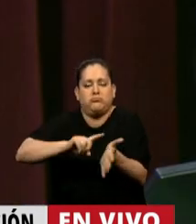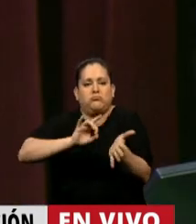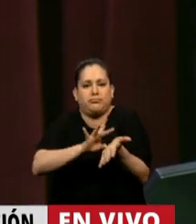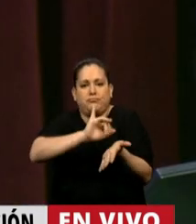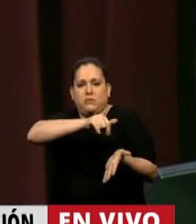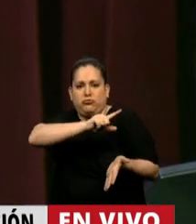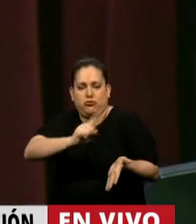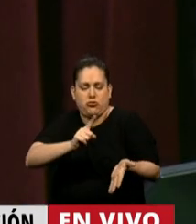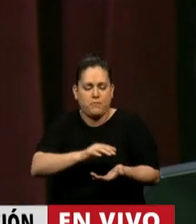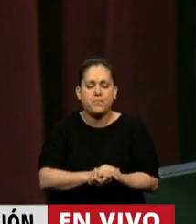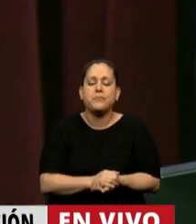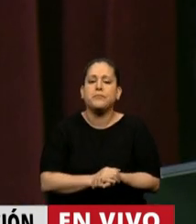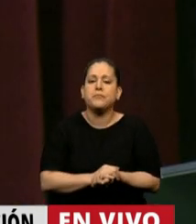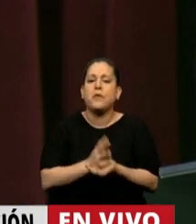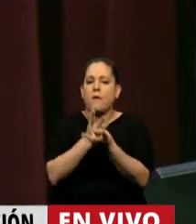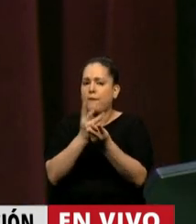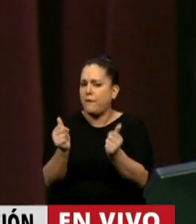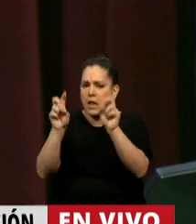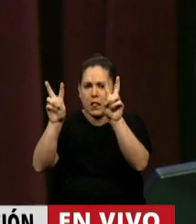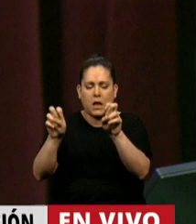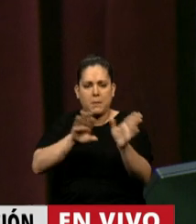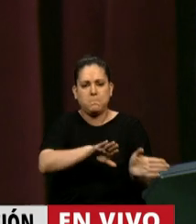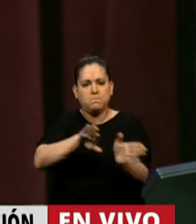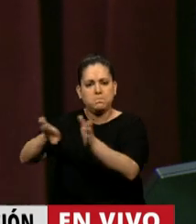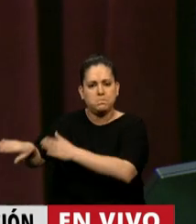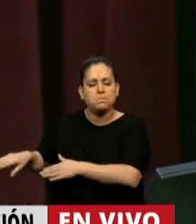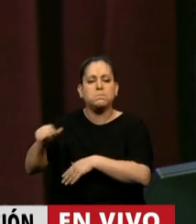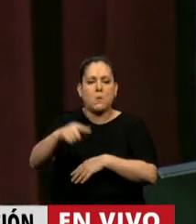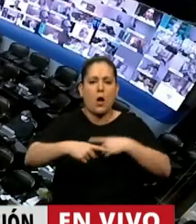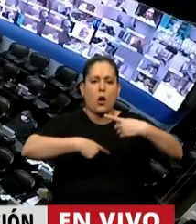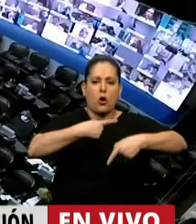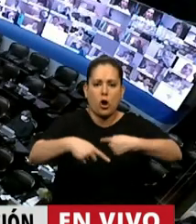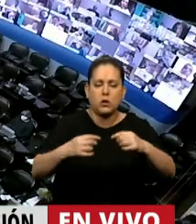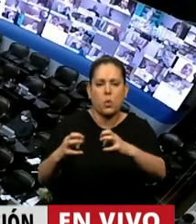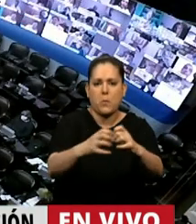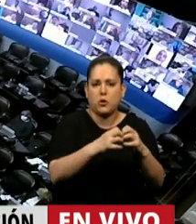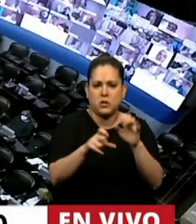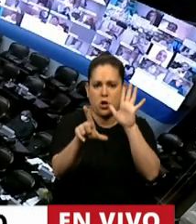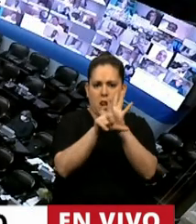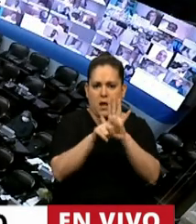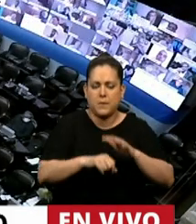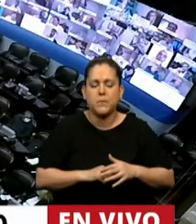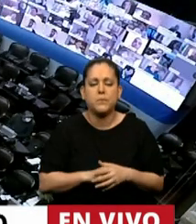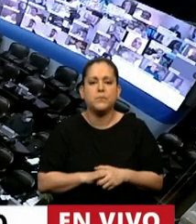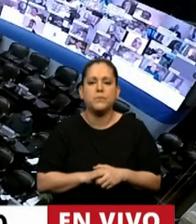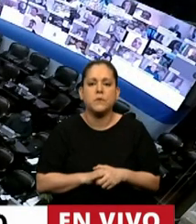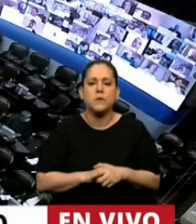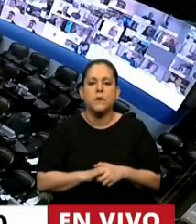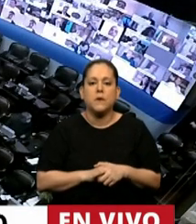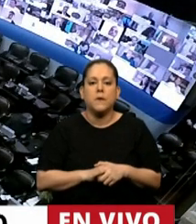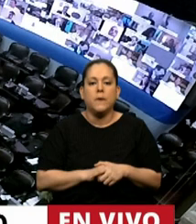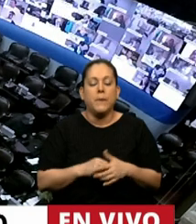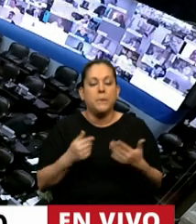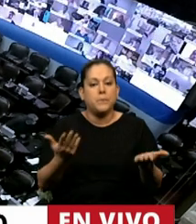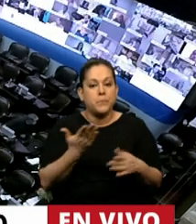la el diputado Martín Soria para continuar con el debate Gracias graas señor